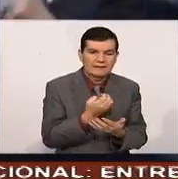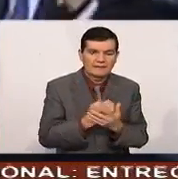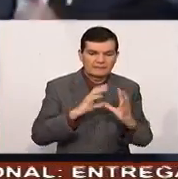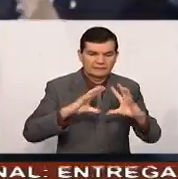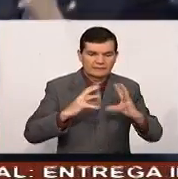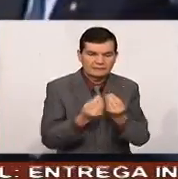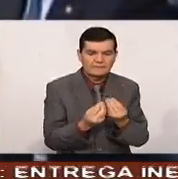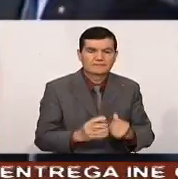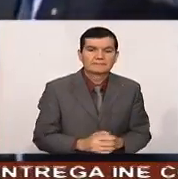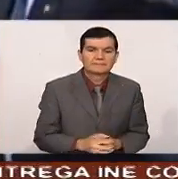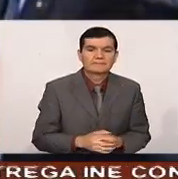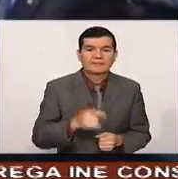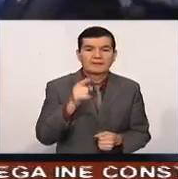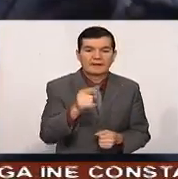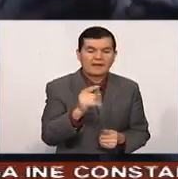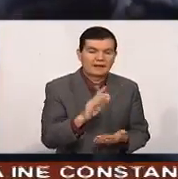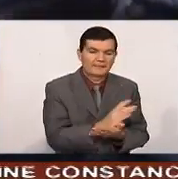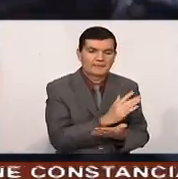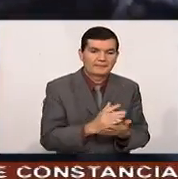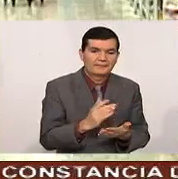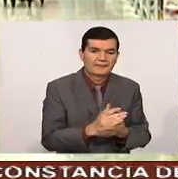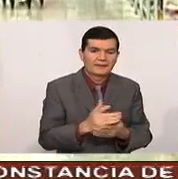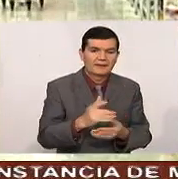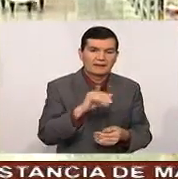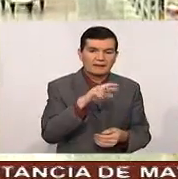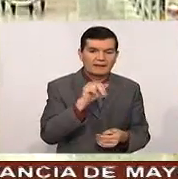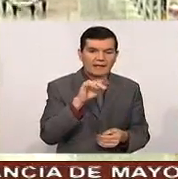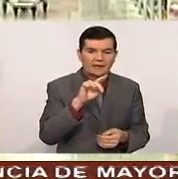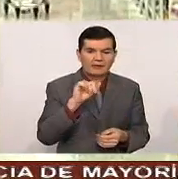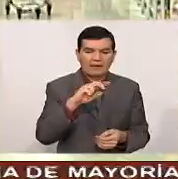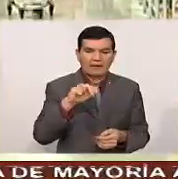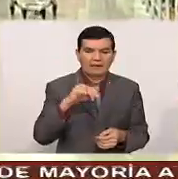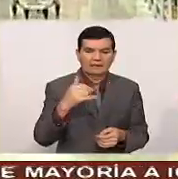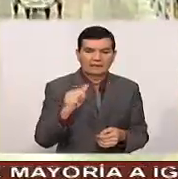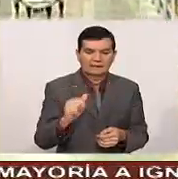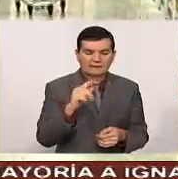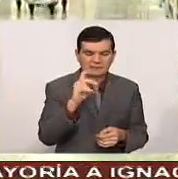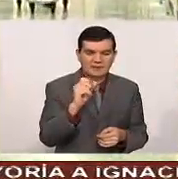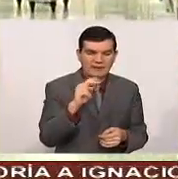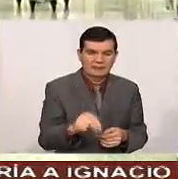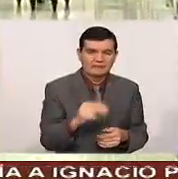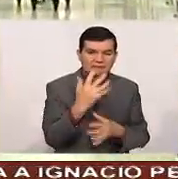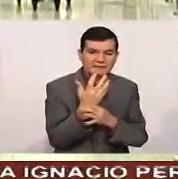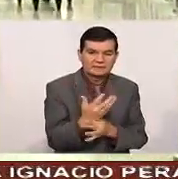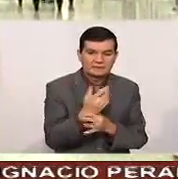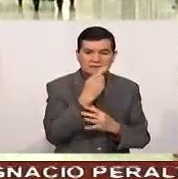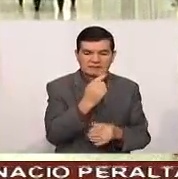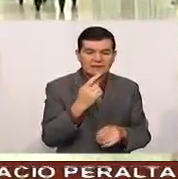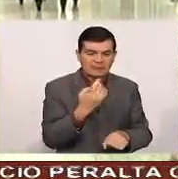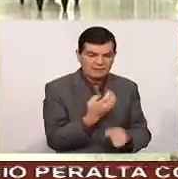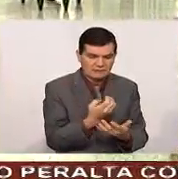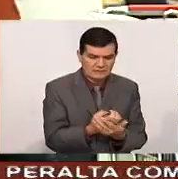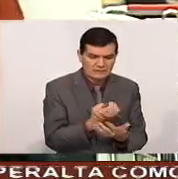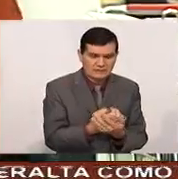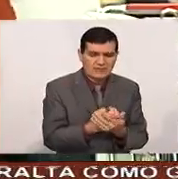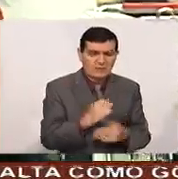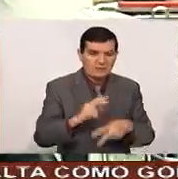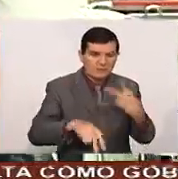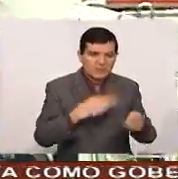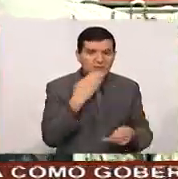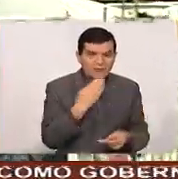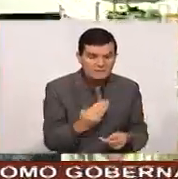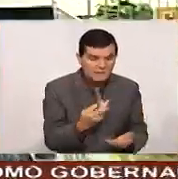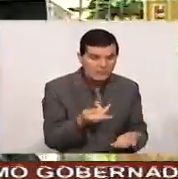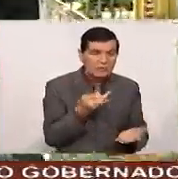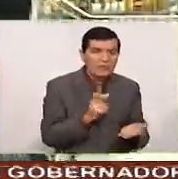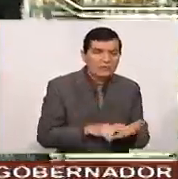global. Mientras tanto, Ricardo Anaya, presidente nacional del PAN, dijo que la economía no solamente no va bien, sino